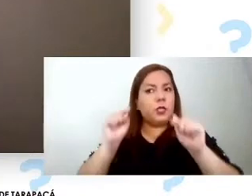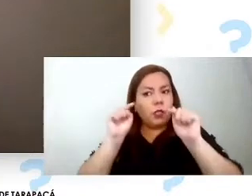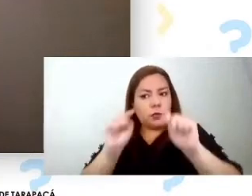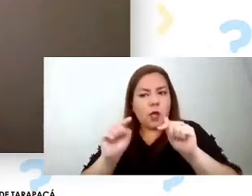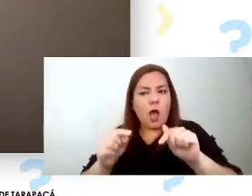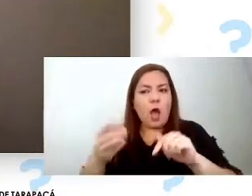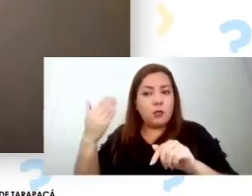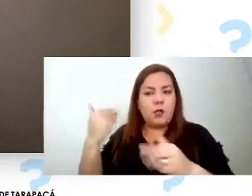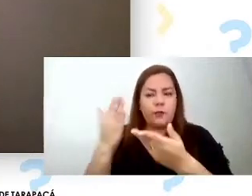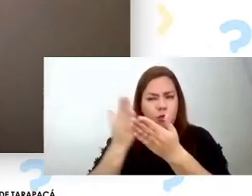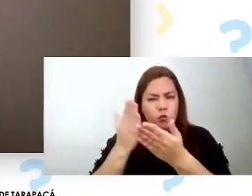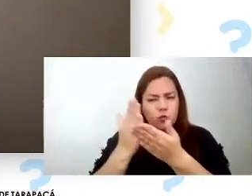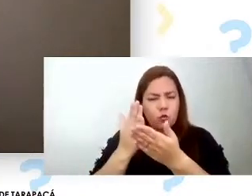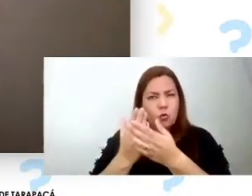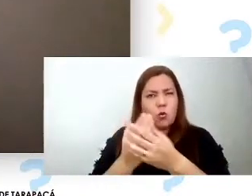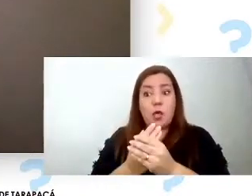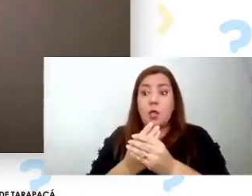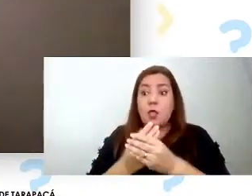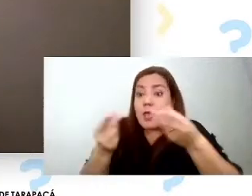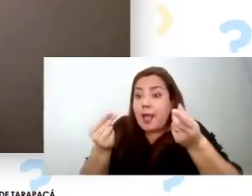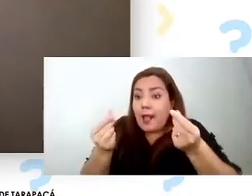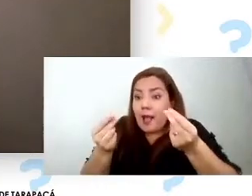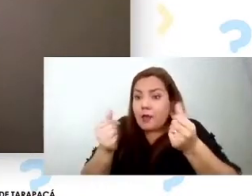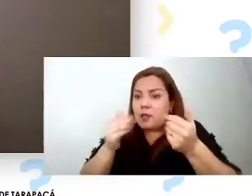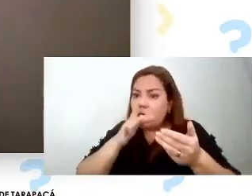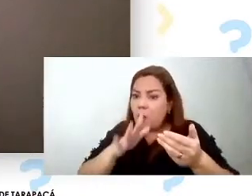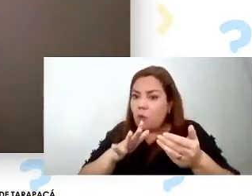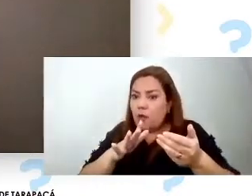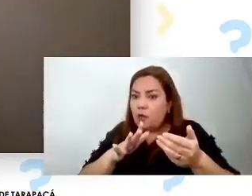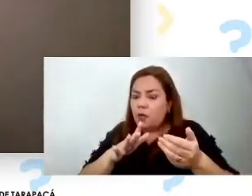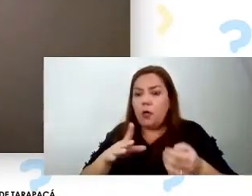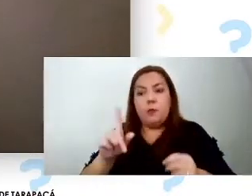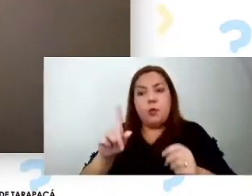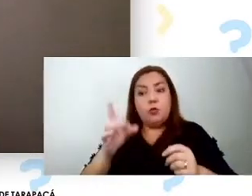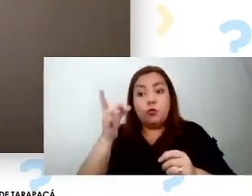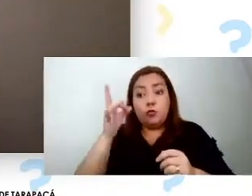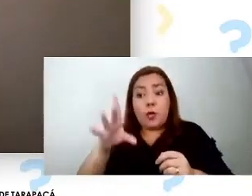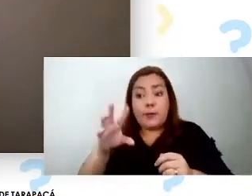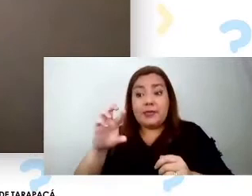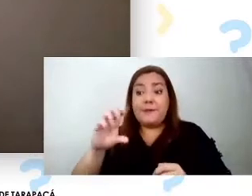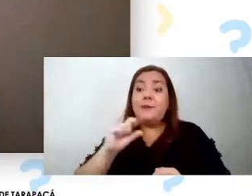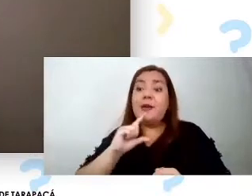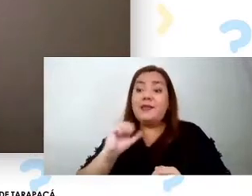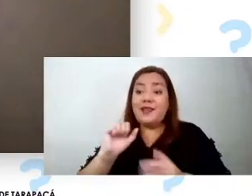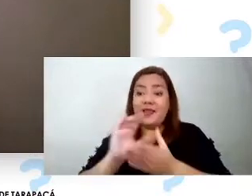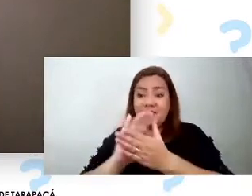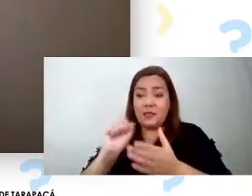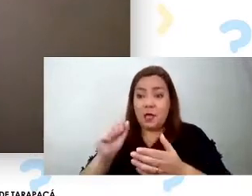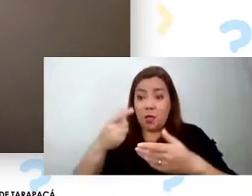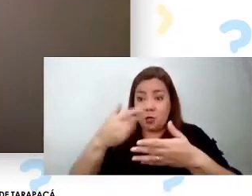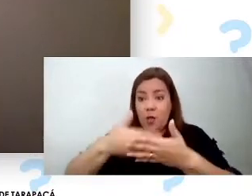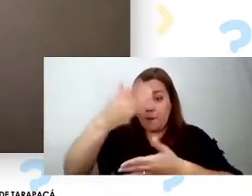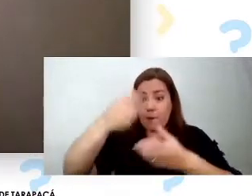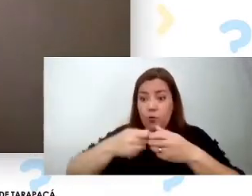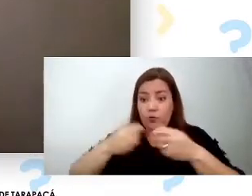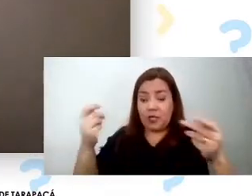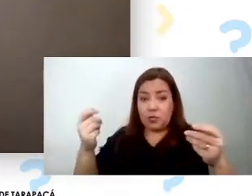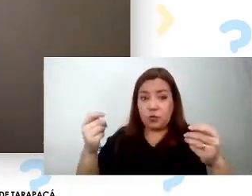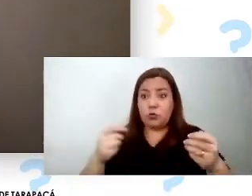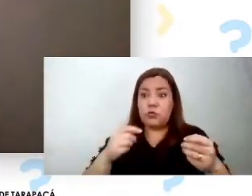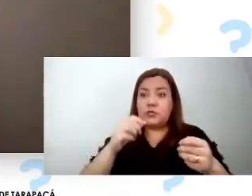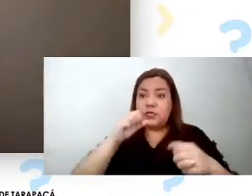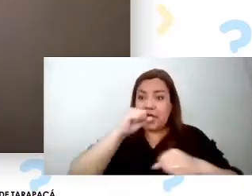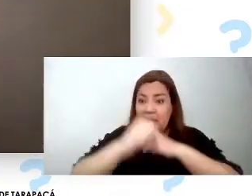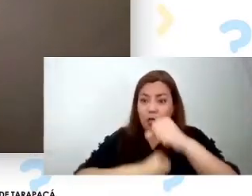estudios de calidad de agua, pero solamente en Patache. Hay una publicación del año 2008